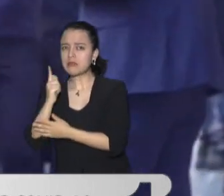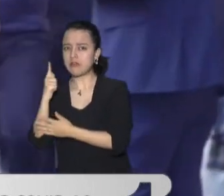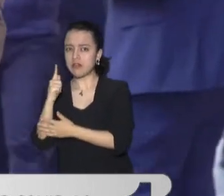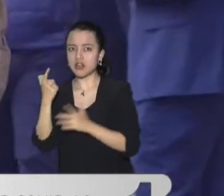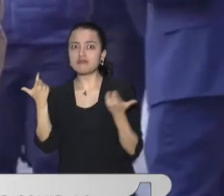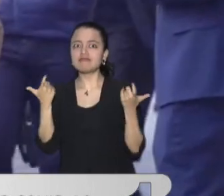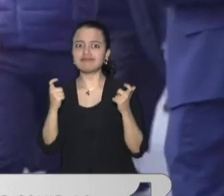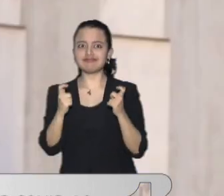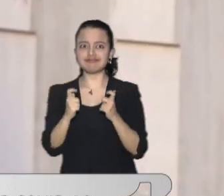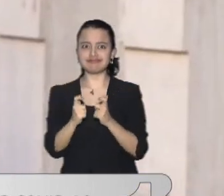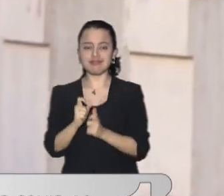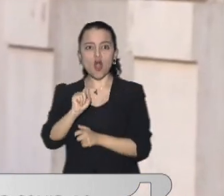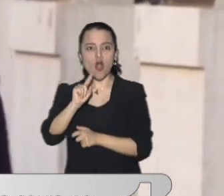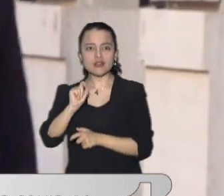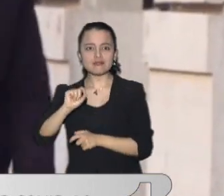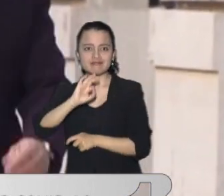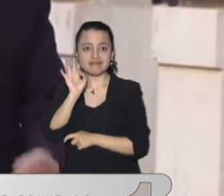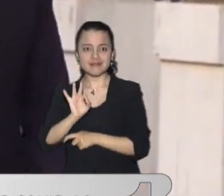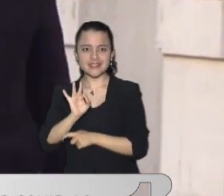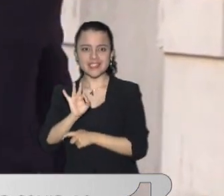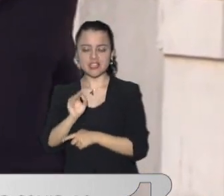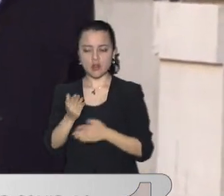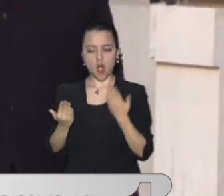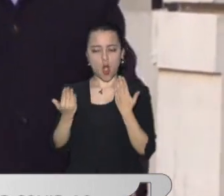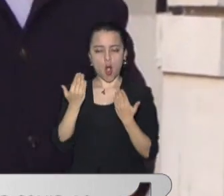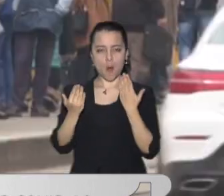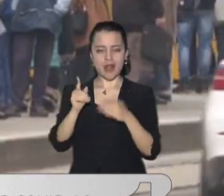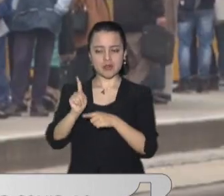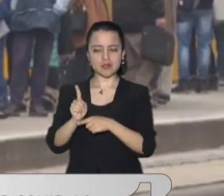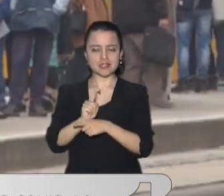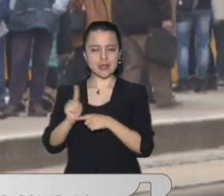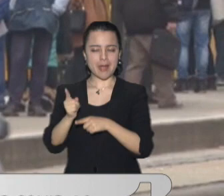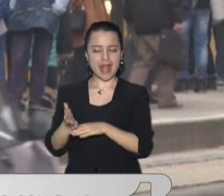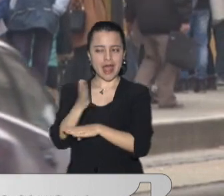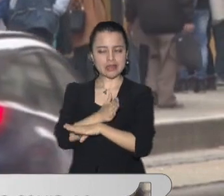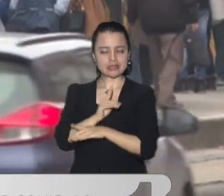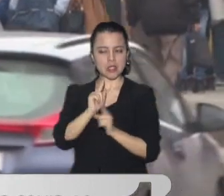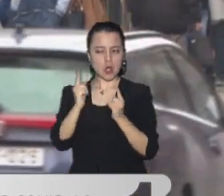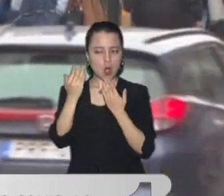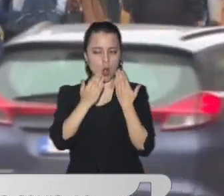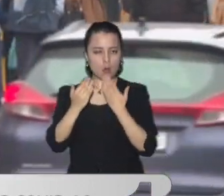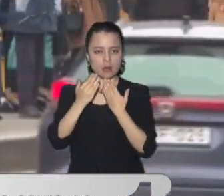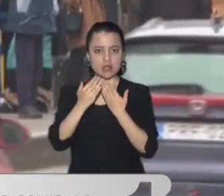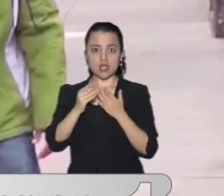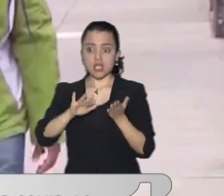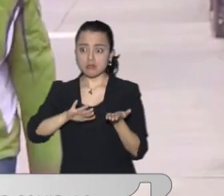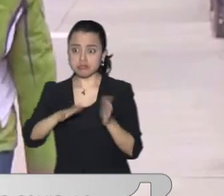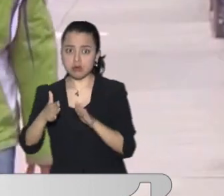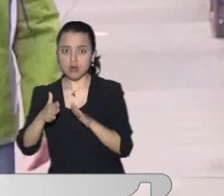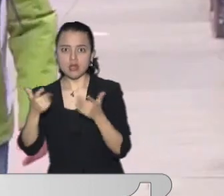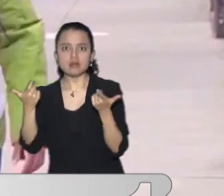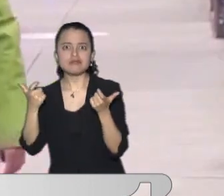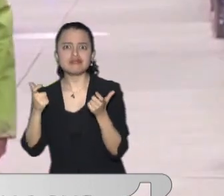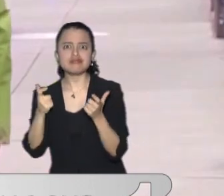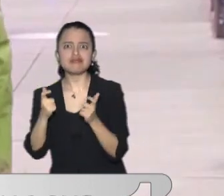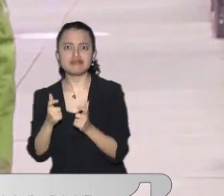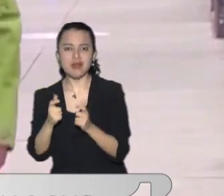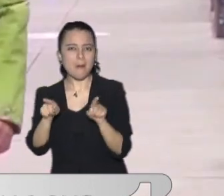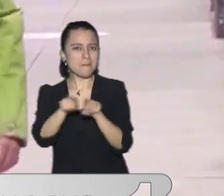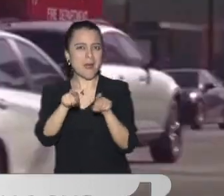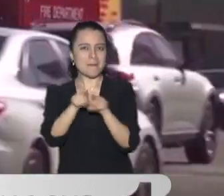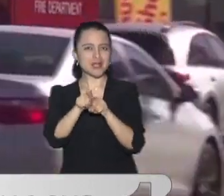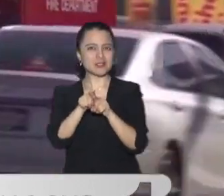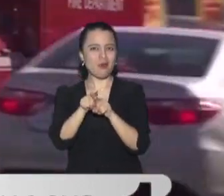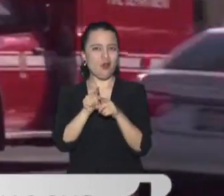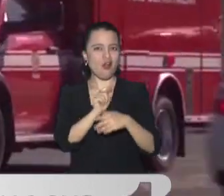en un 11% respecto a la semana anterior, mientras que el número de fallecimientos cayó un 20% durante el mismo periodo de